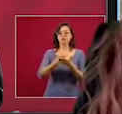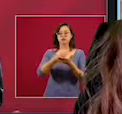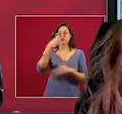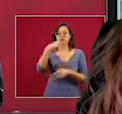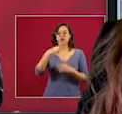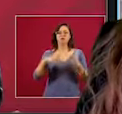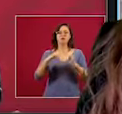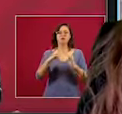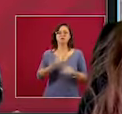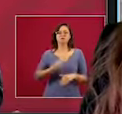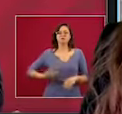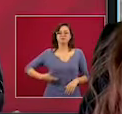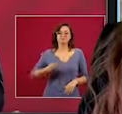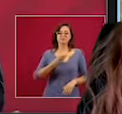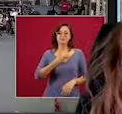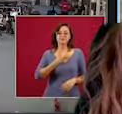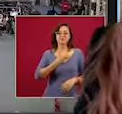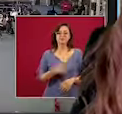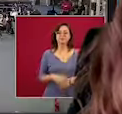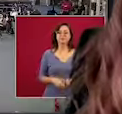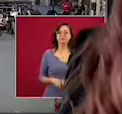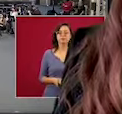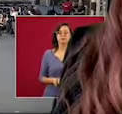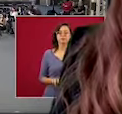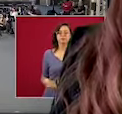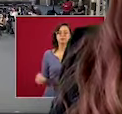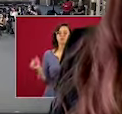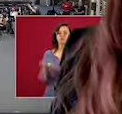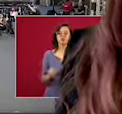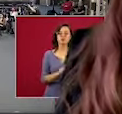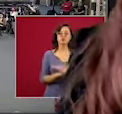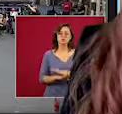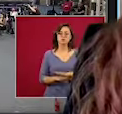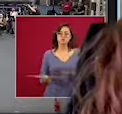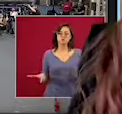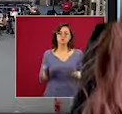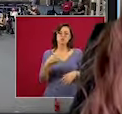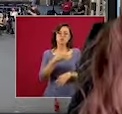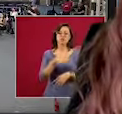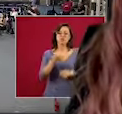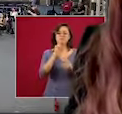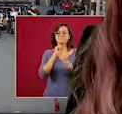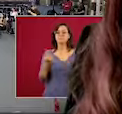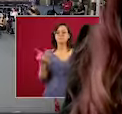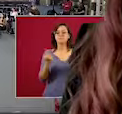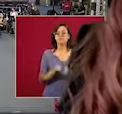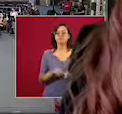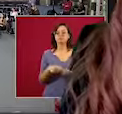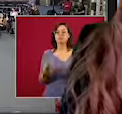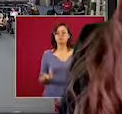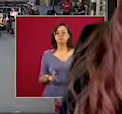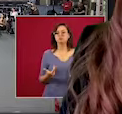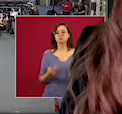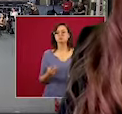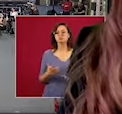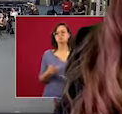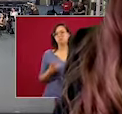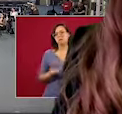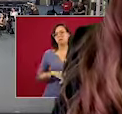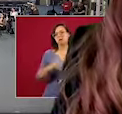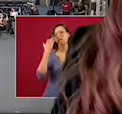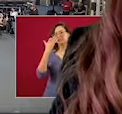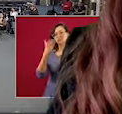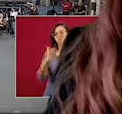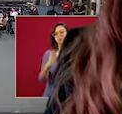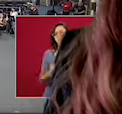Estimaciones de la Secretaría de Salud a nivel nacional estiman que en la última semana hay un descenso